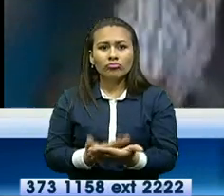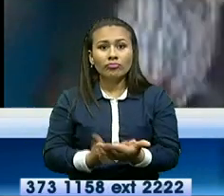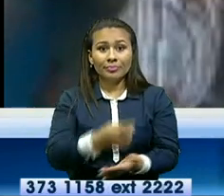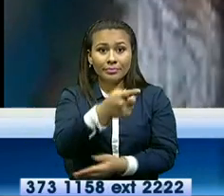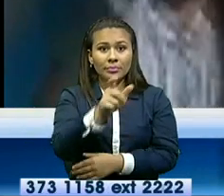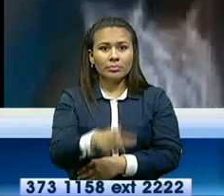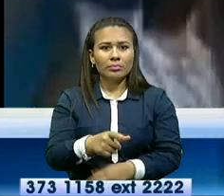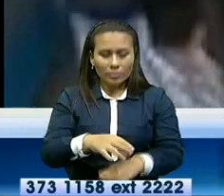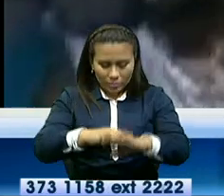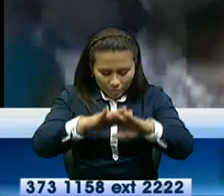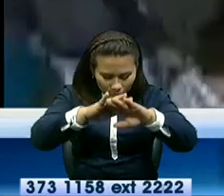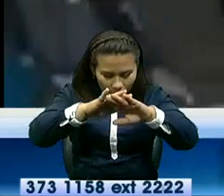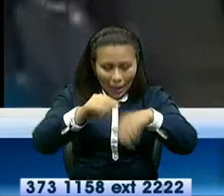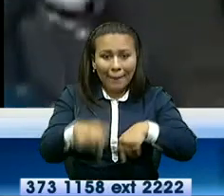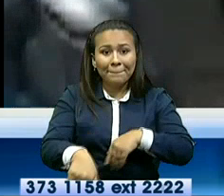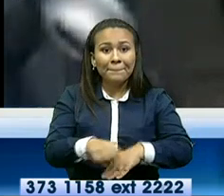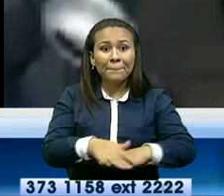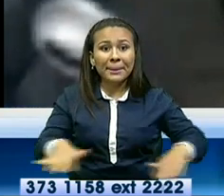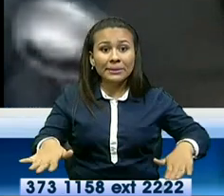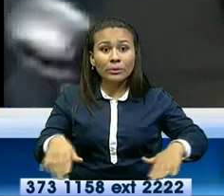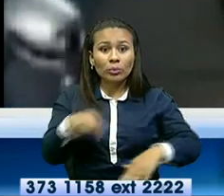a recostarse en el piso.